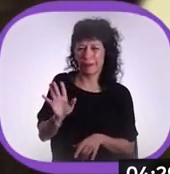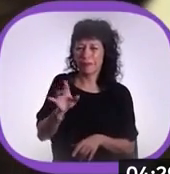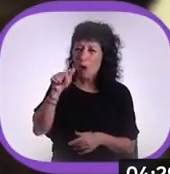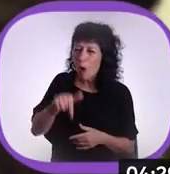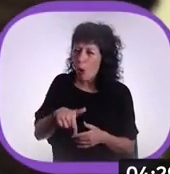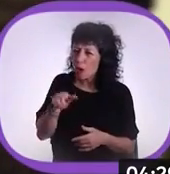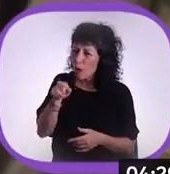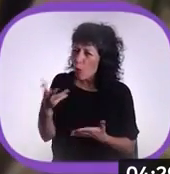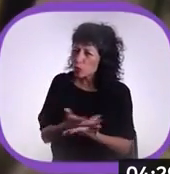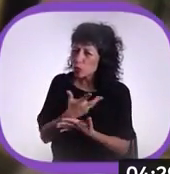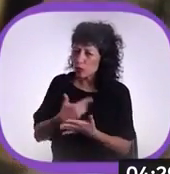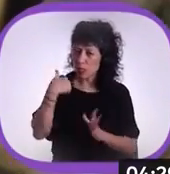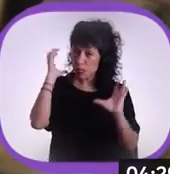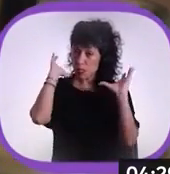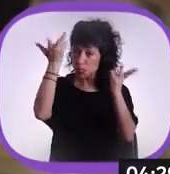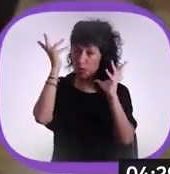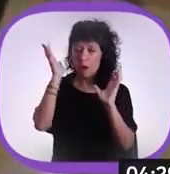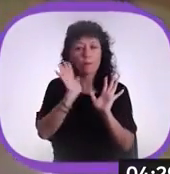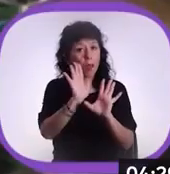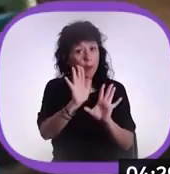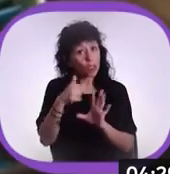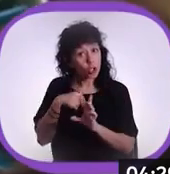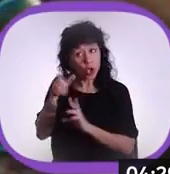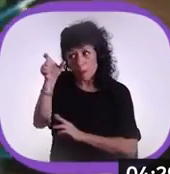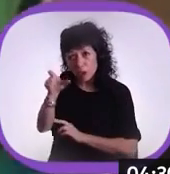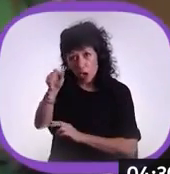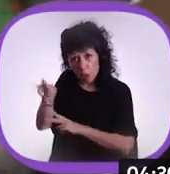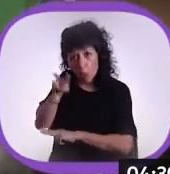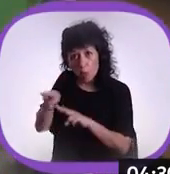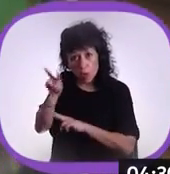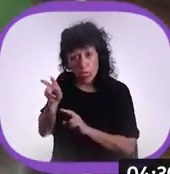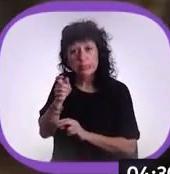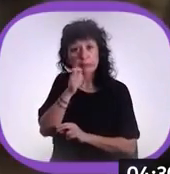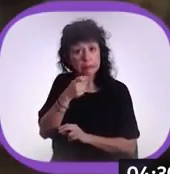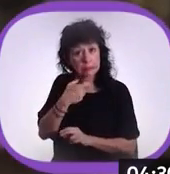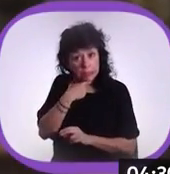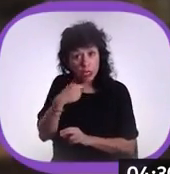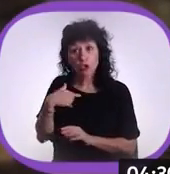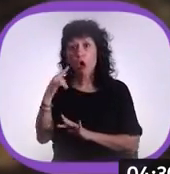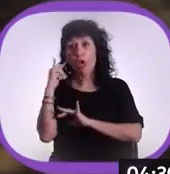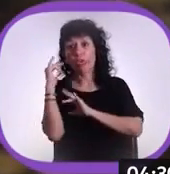mi furia! ¡Pero he localizado a la criatura para usted! ¡Si quiere, la puede capturar!